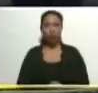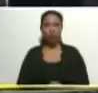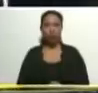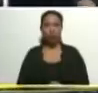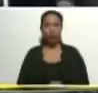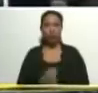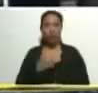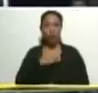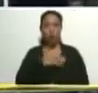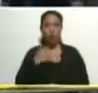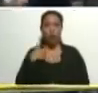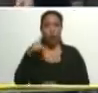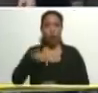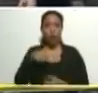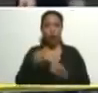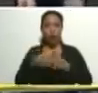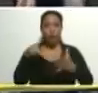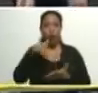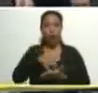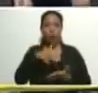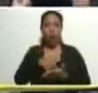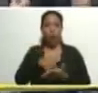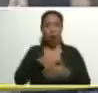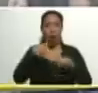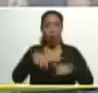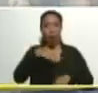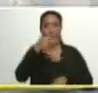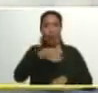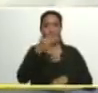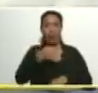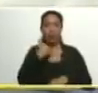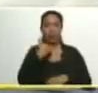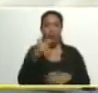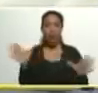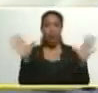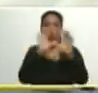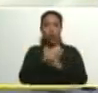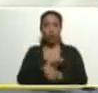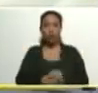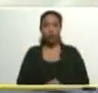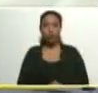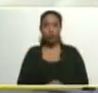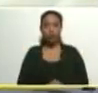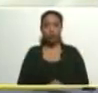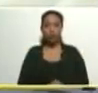Y quiero desde Campo de Carabobo, ya llegando esta tarde, casi anoche,